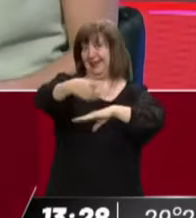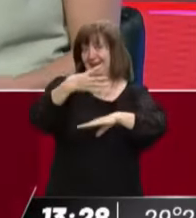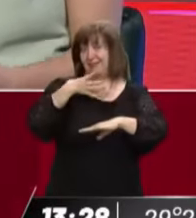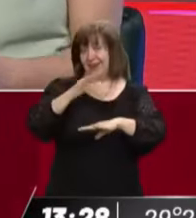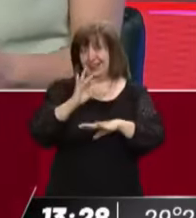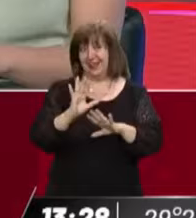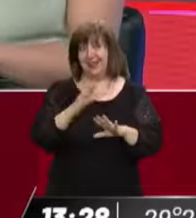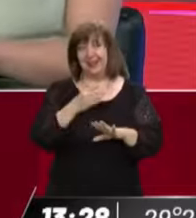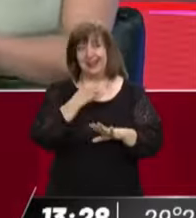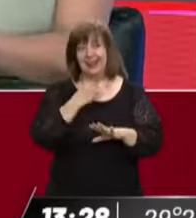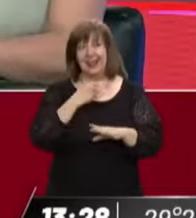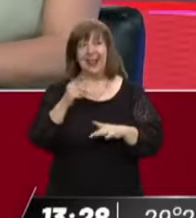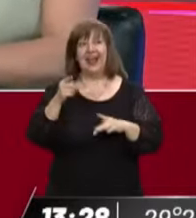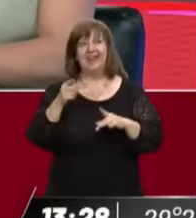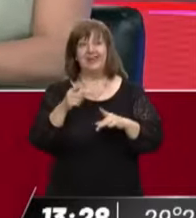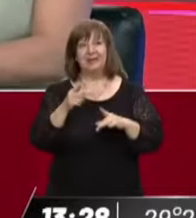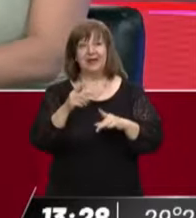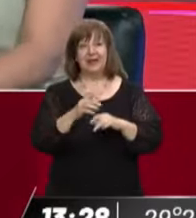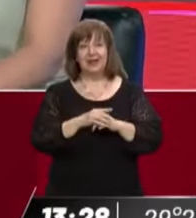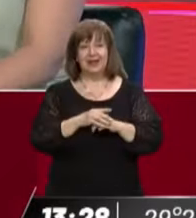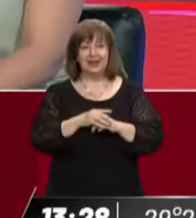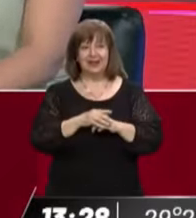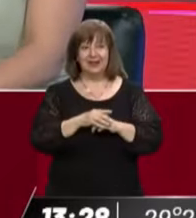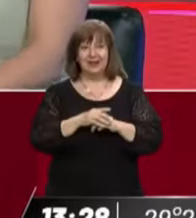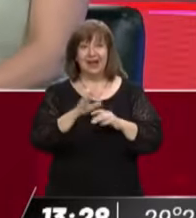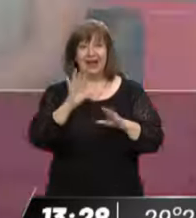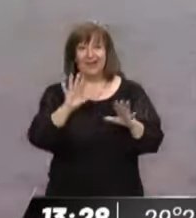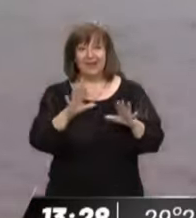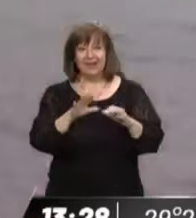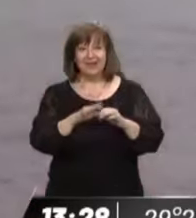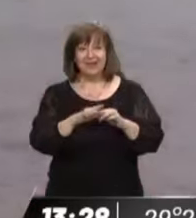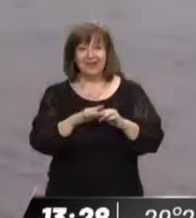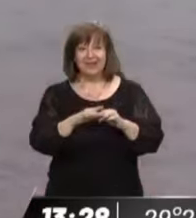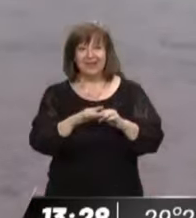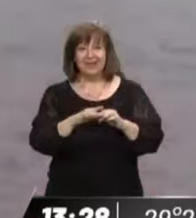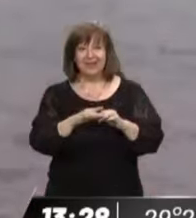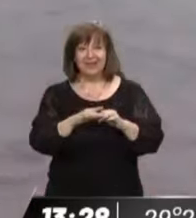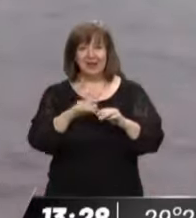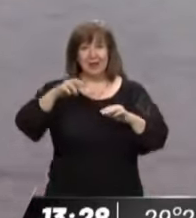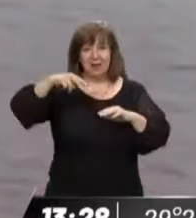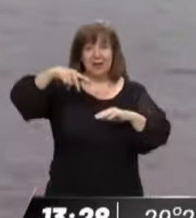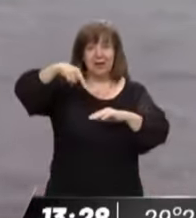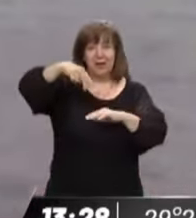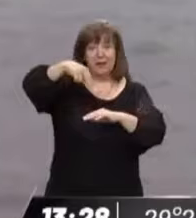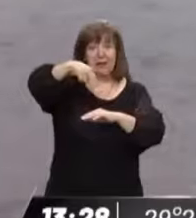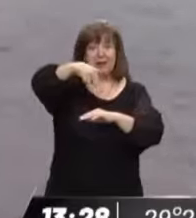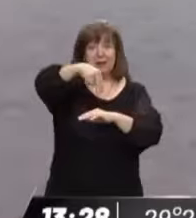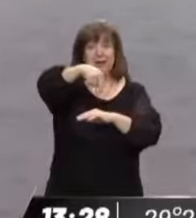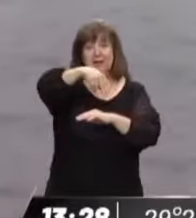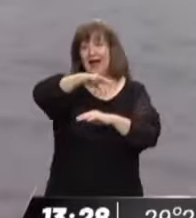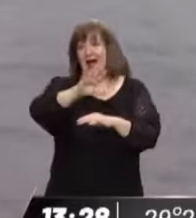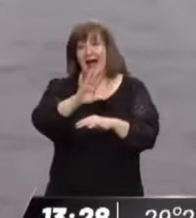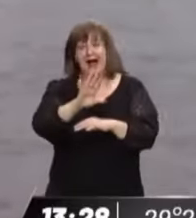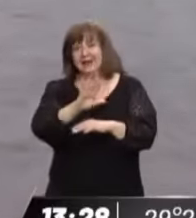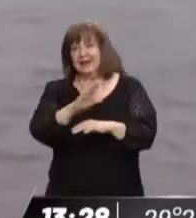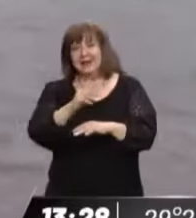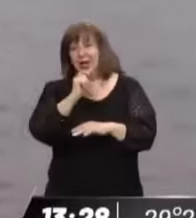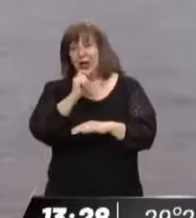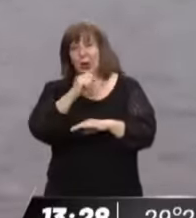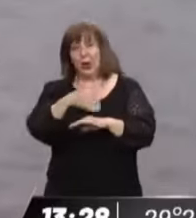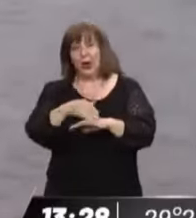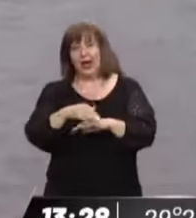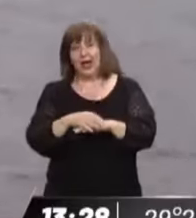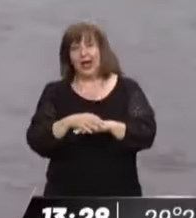juliá chaver ahí va ahí va mira mira es tremendo bueno es tremendo una linda manera también de de